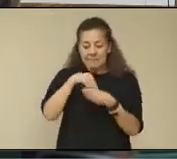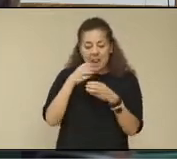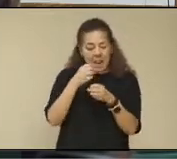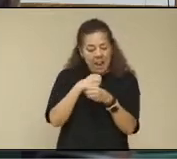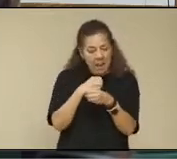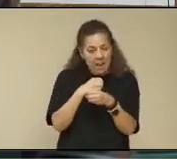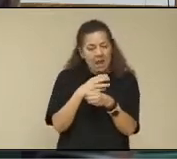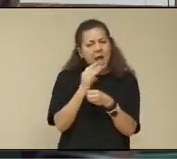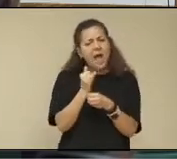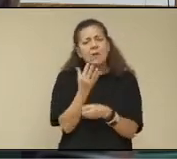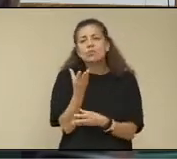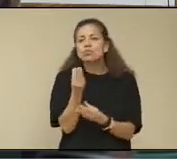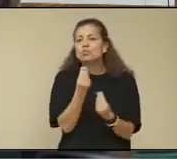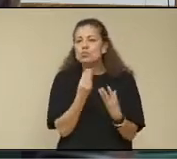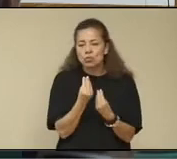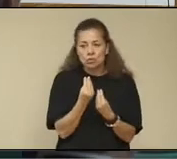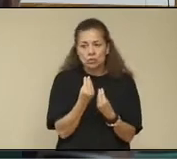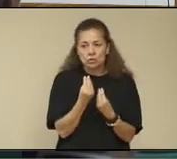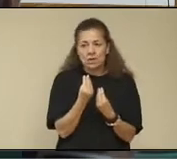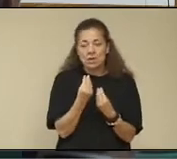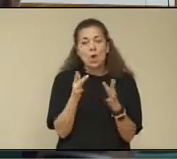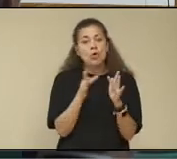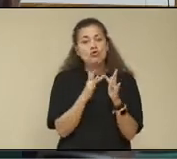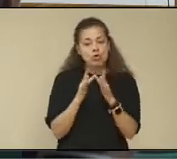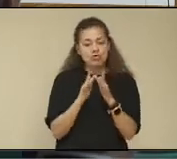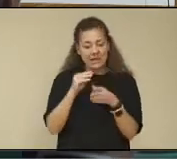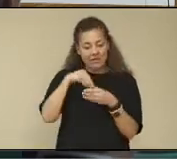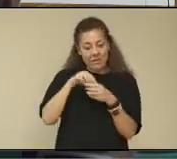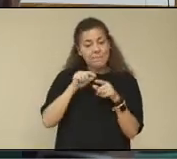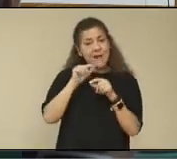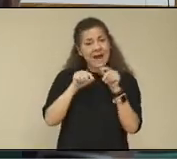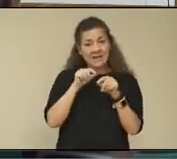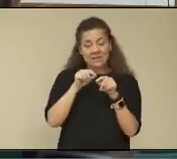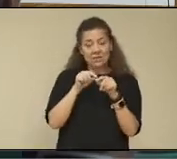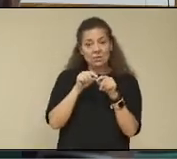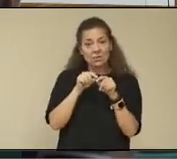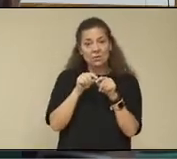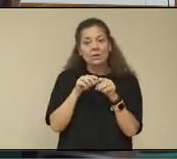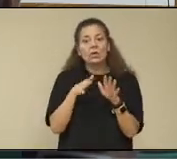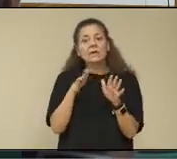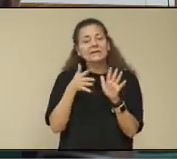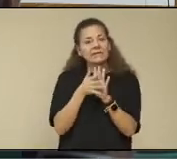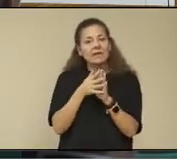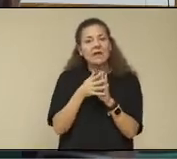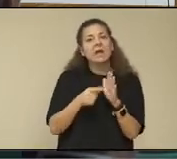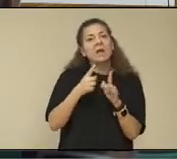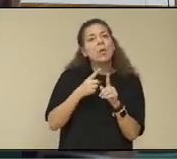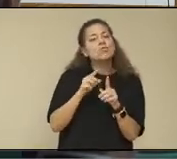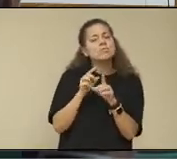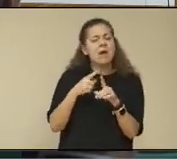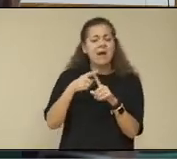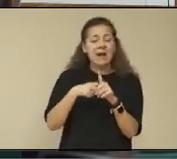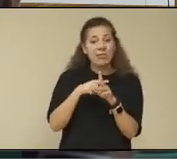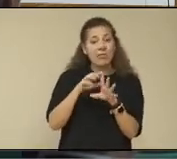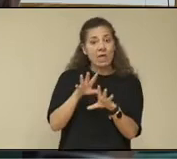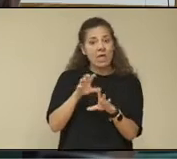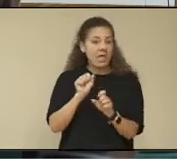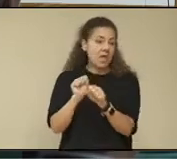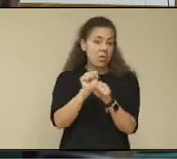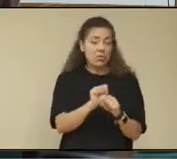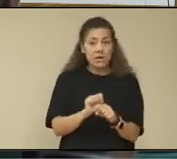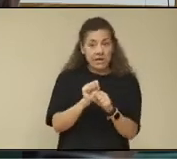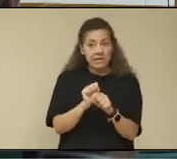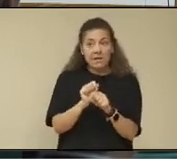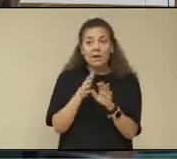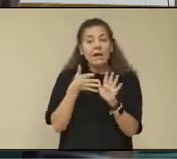contiene muchísima cantidad de contacto con el parásito que le hace continuamente adquirir un grado de inmunidad que lo mantiene en